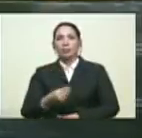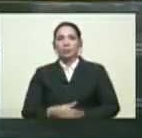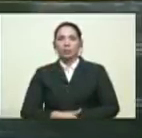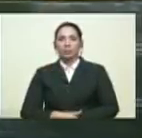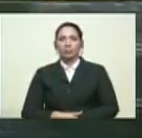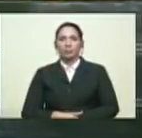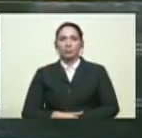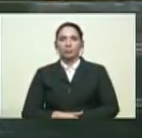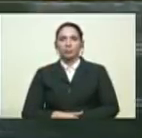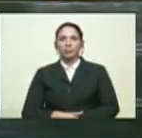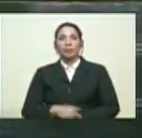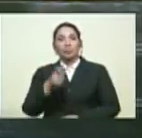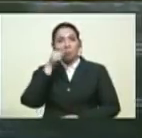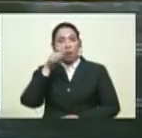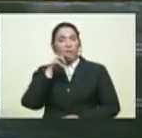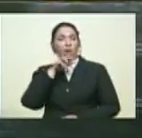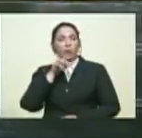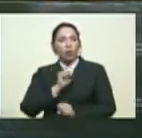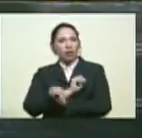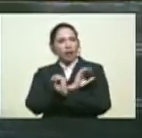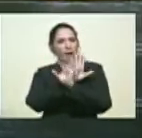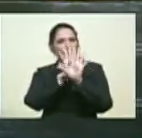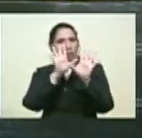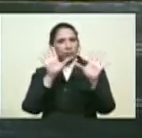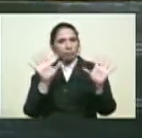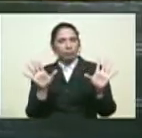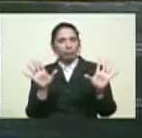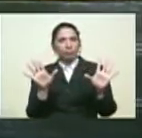Y el pueblo habló muy claro.